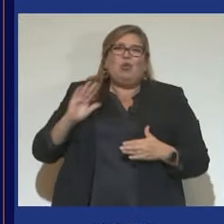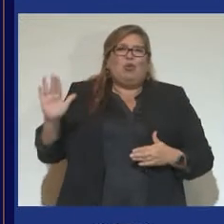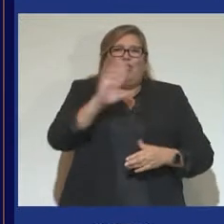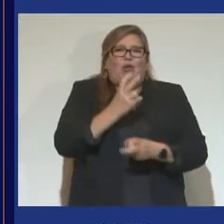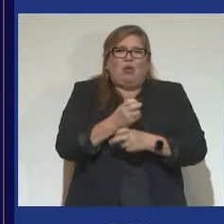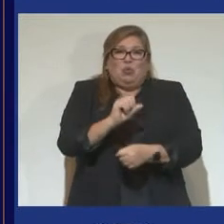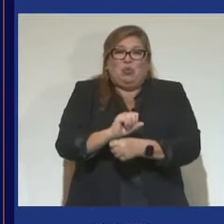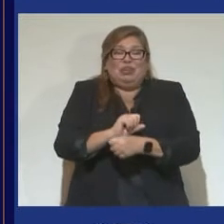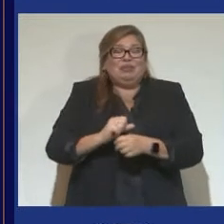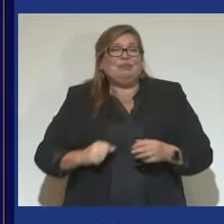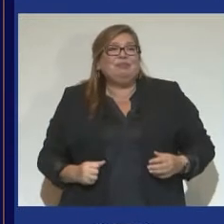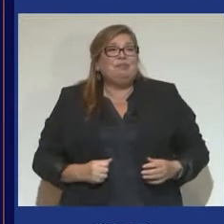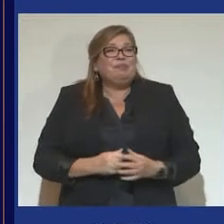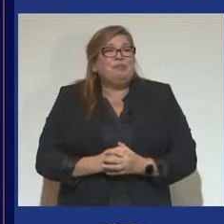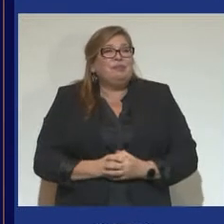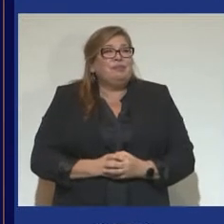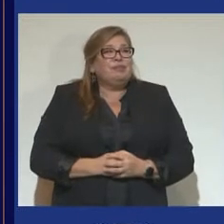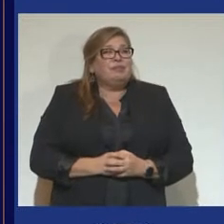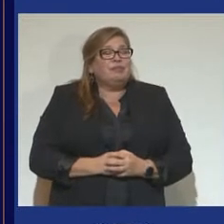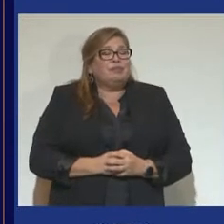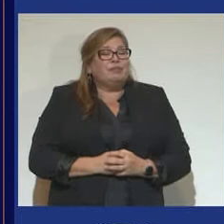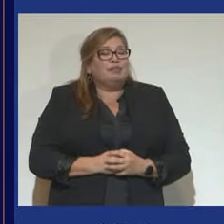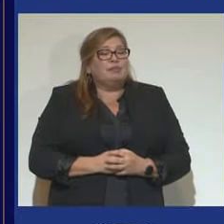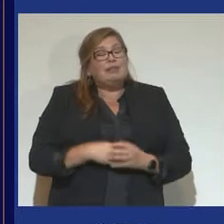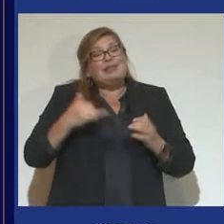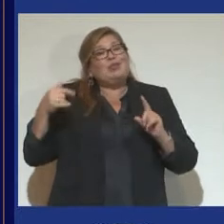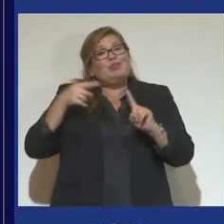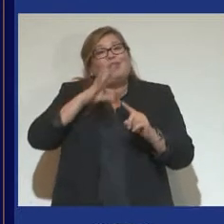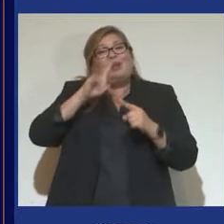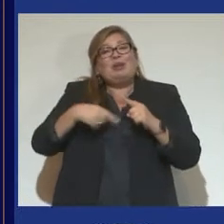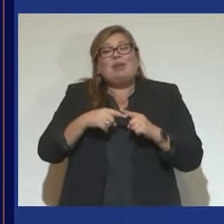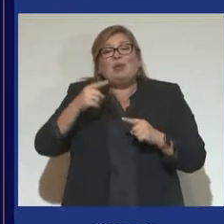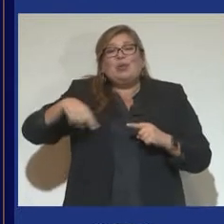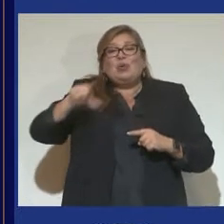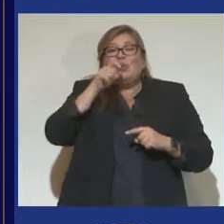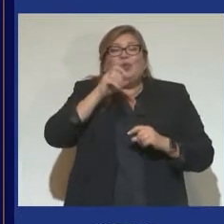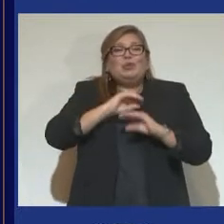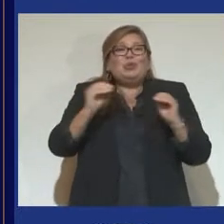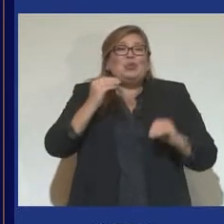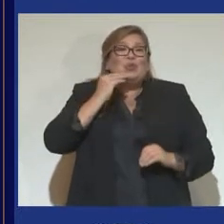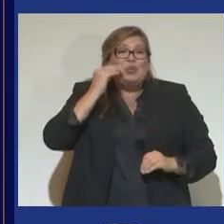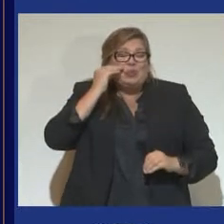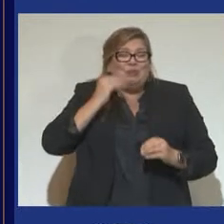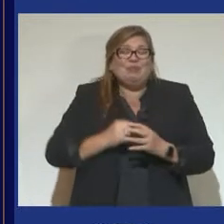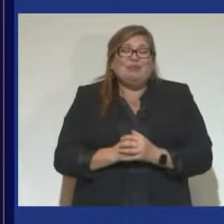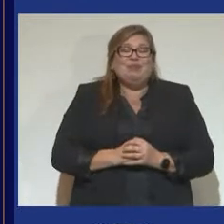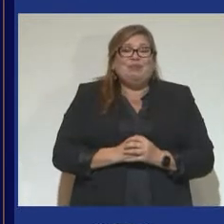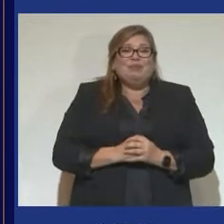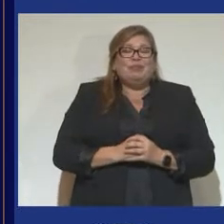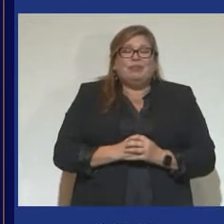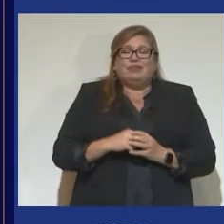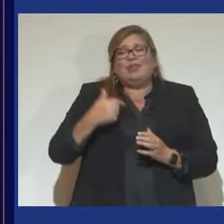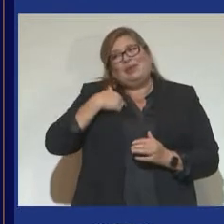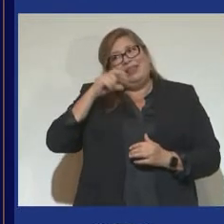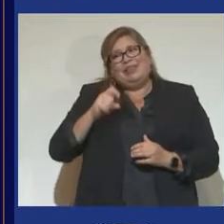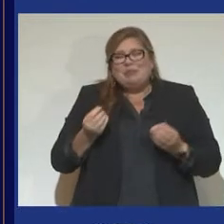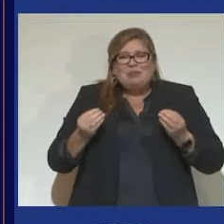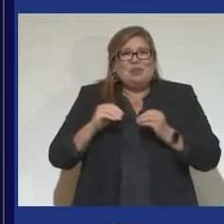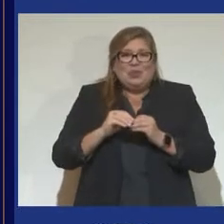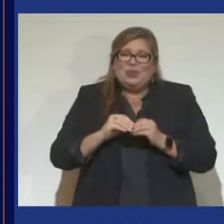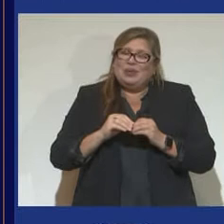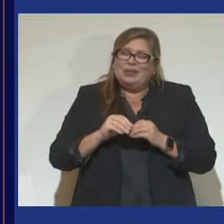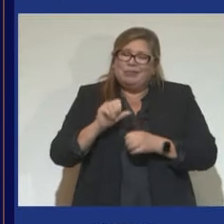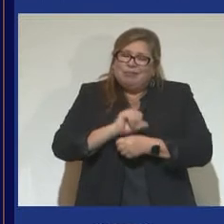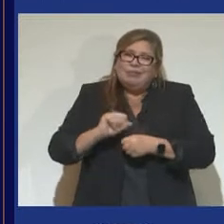de este problema y en cuanto a los desalojados las personas sin hogar queremos darles un contexto tenemos mucho trabajo por hacer